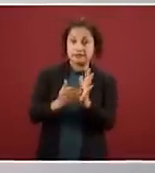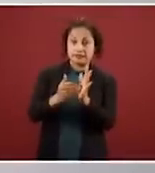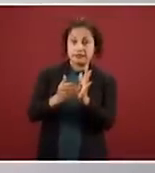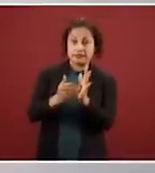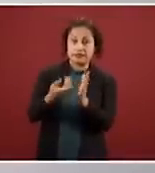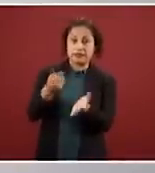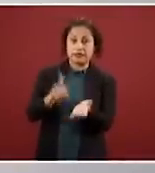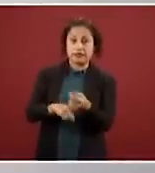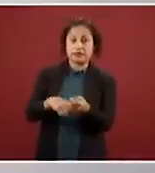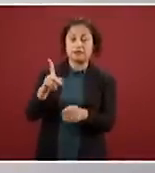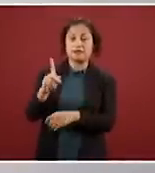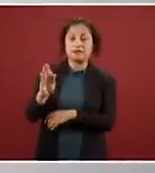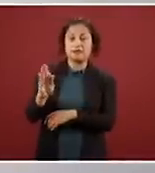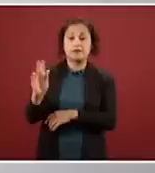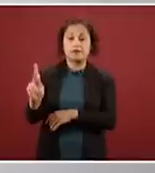este año